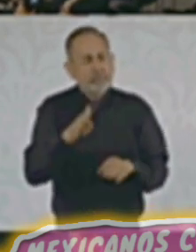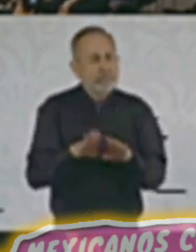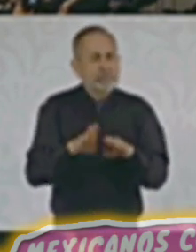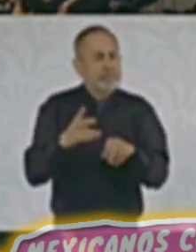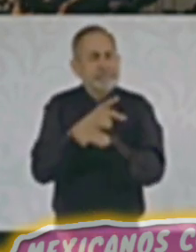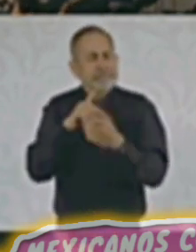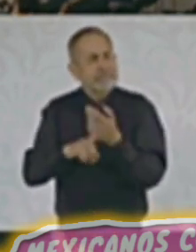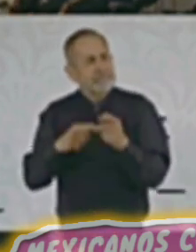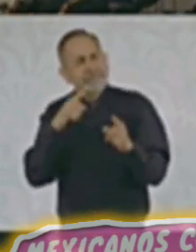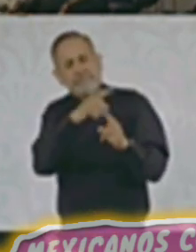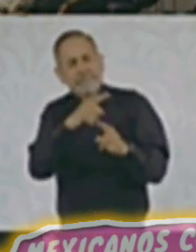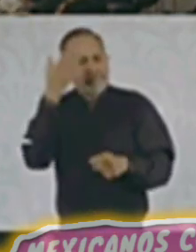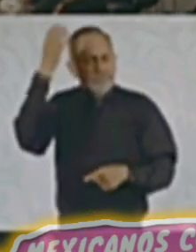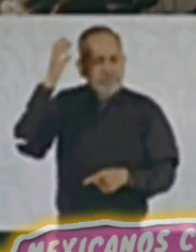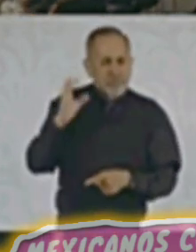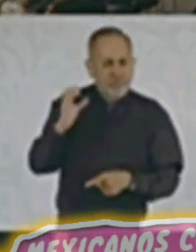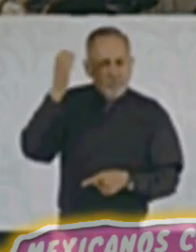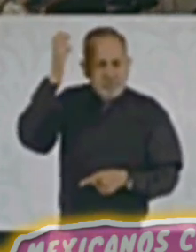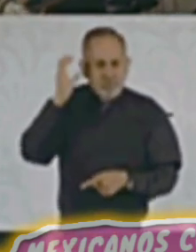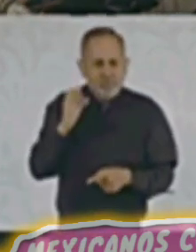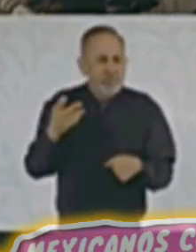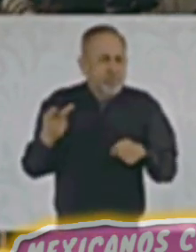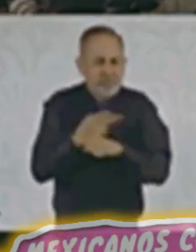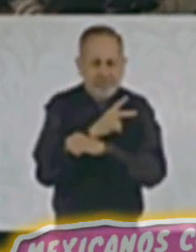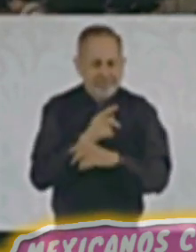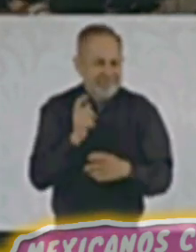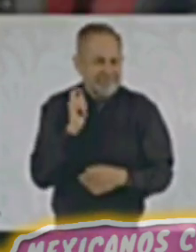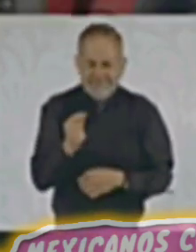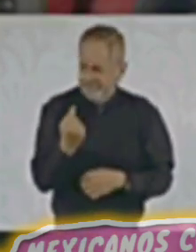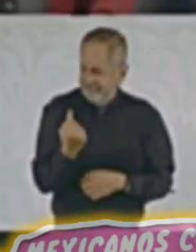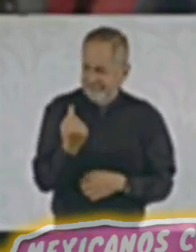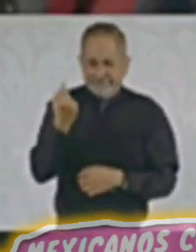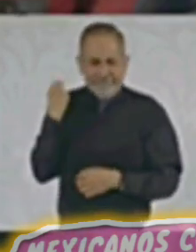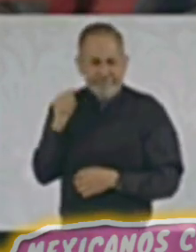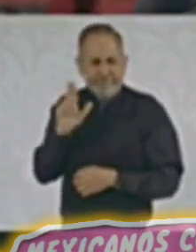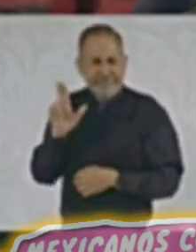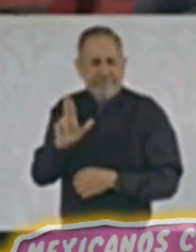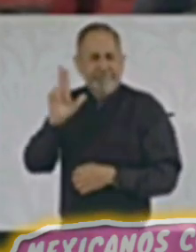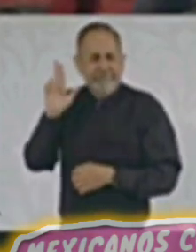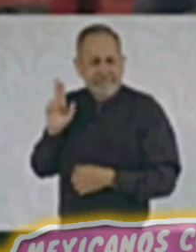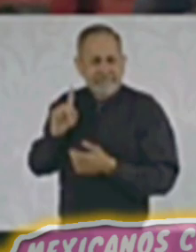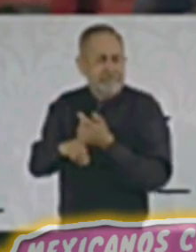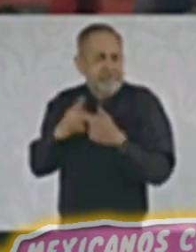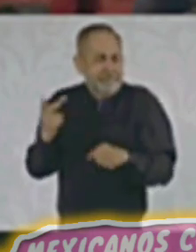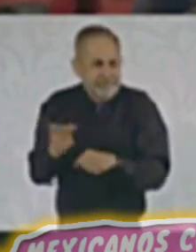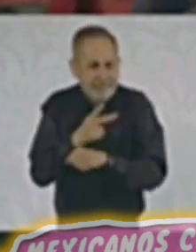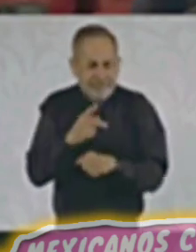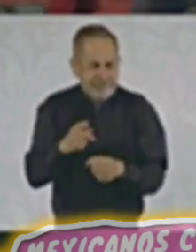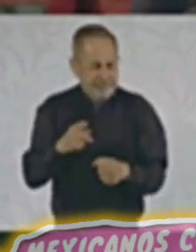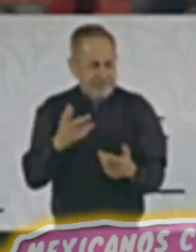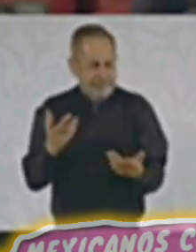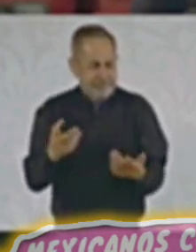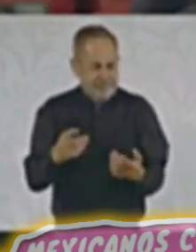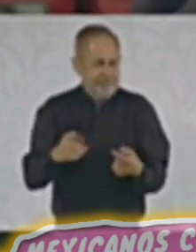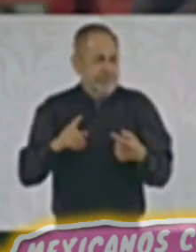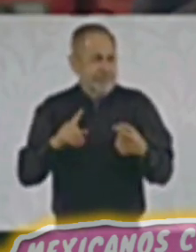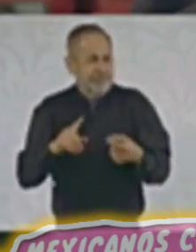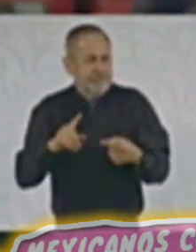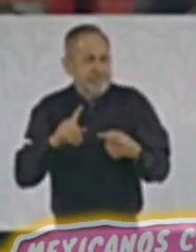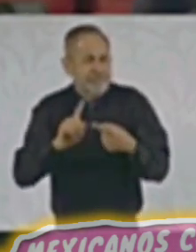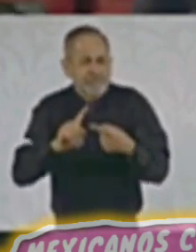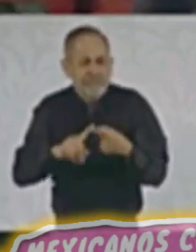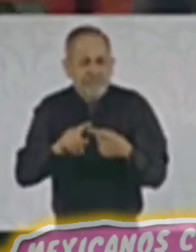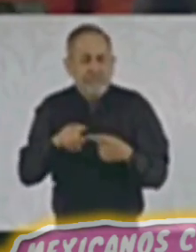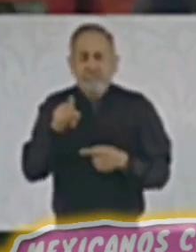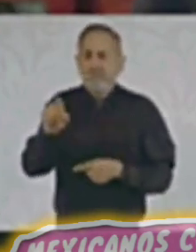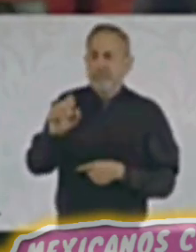Culiacán, particularmente en el operativo que se llevó a cabo el pasado martes. Preguntarle en primera instancia, ¿cuál fue el informe que